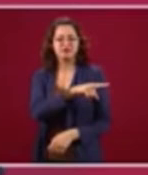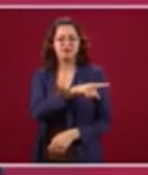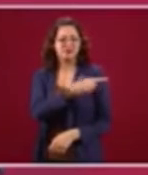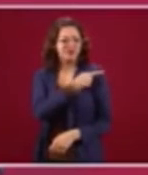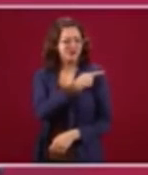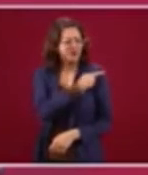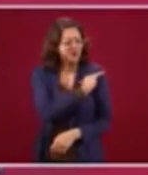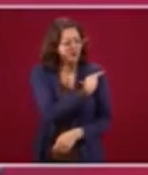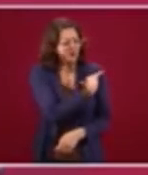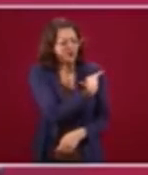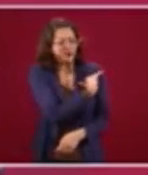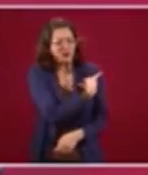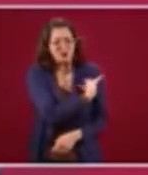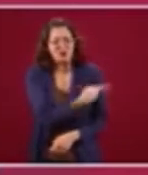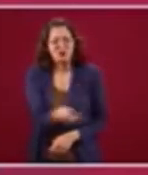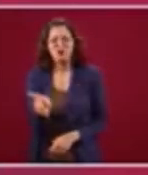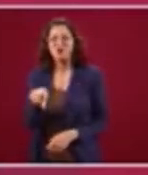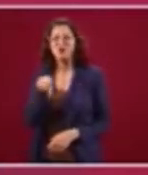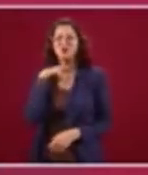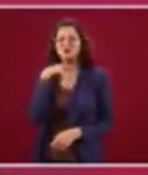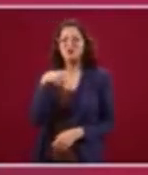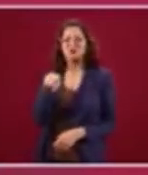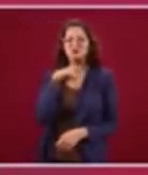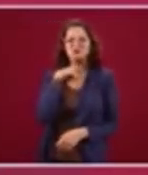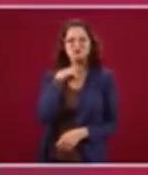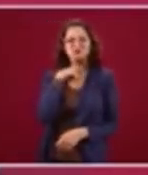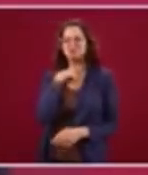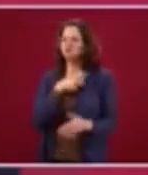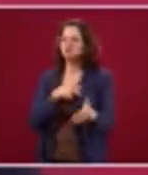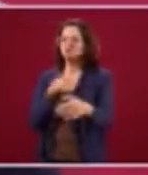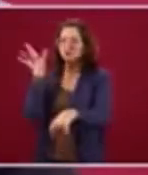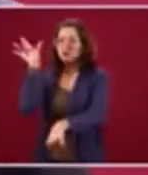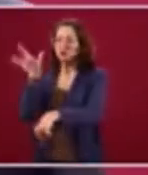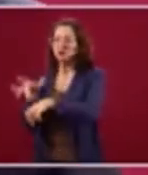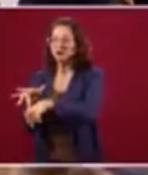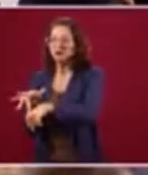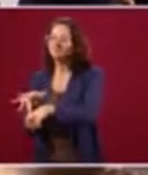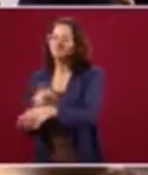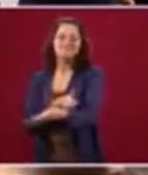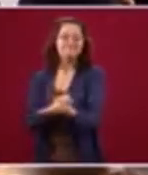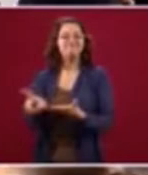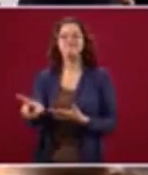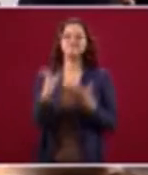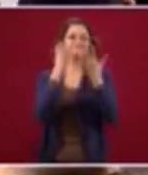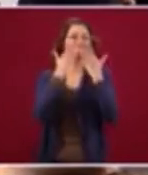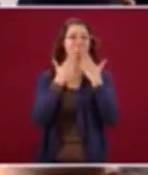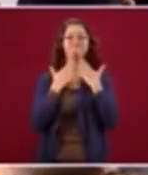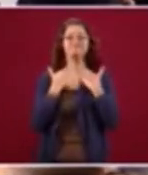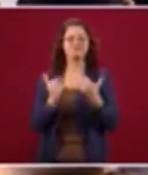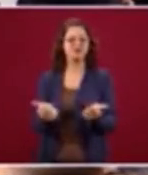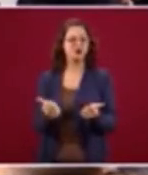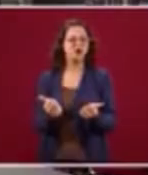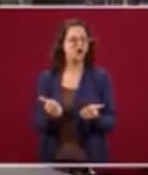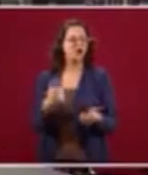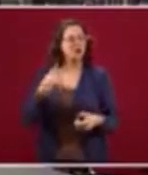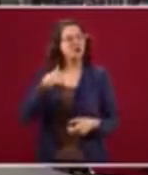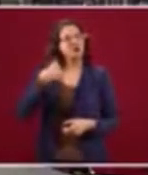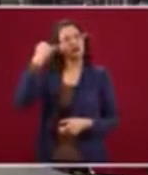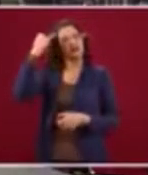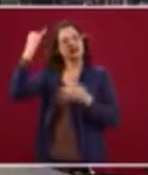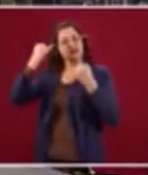carecen de lo básico. A ver si, porque lo estoy parafraseando,